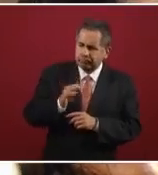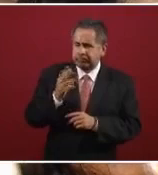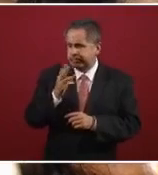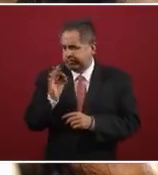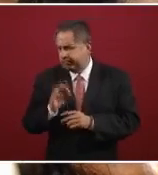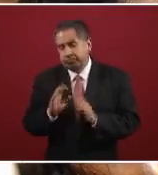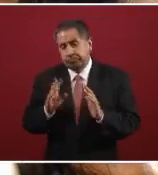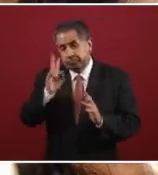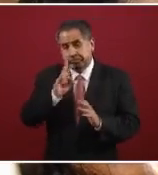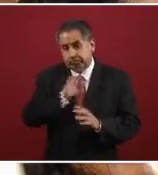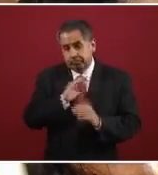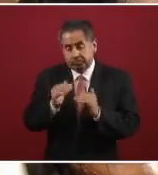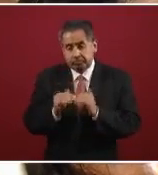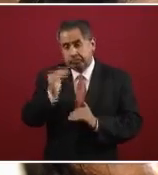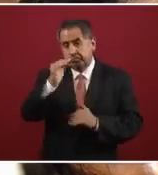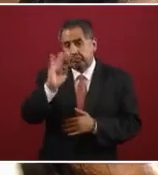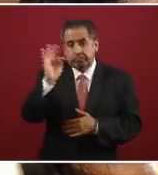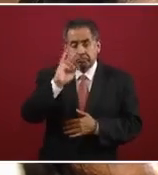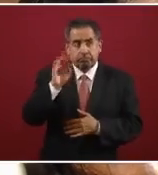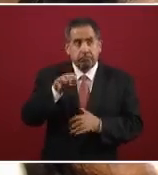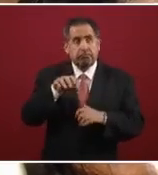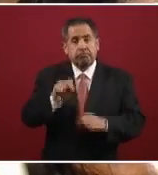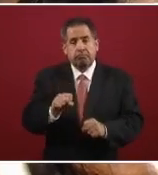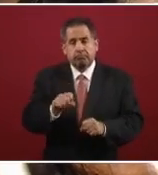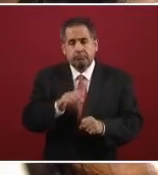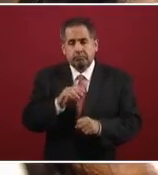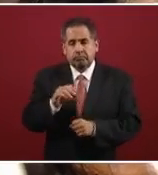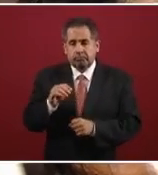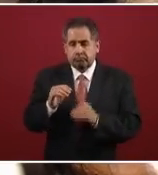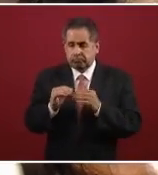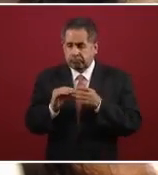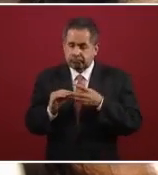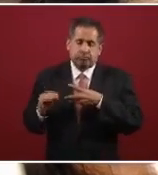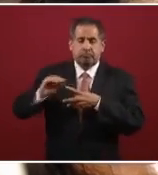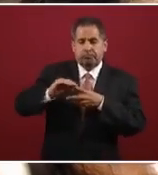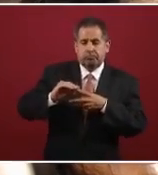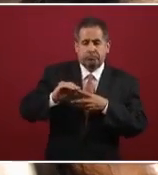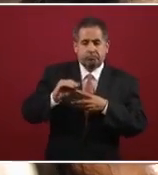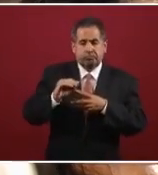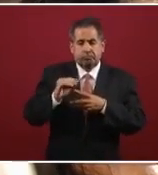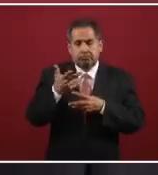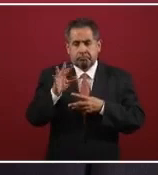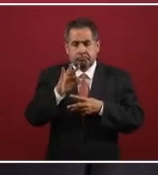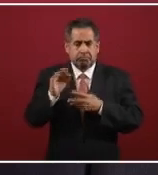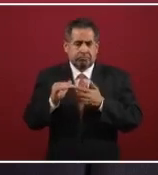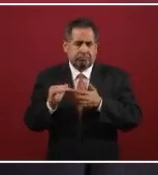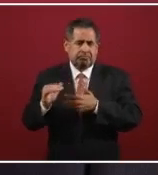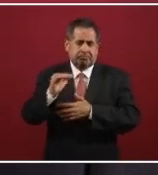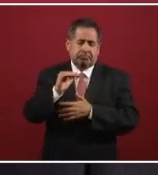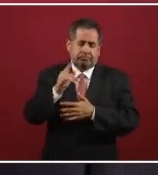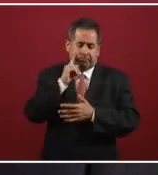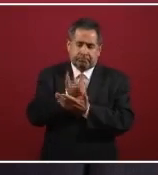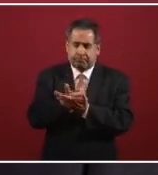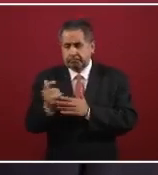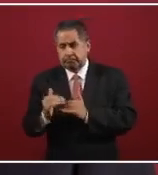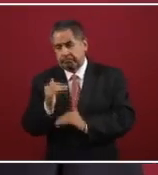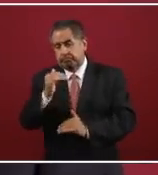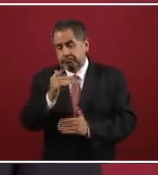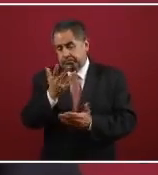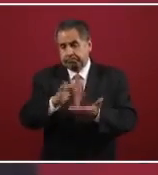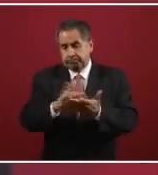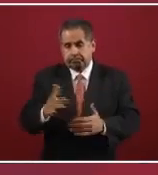% y alcanzar tal vez pues las decenas en él ingreso el salario en el aumento del salario